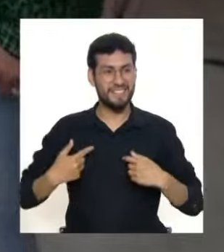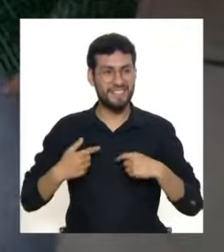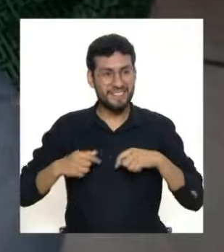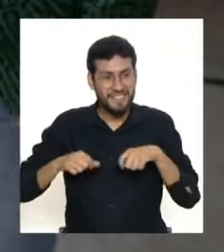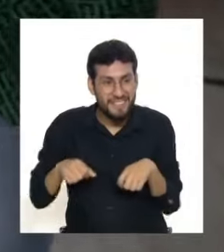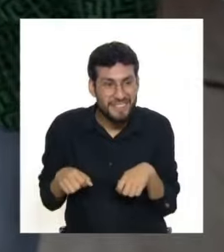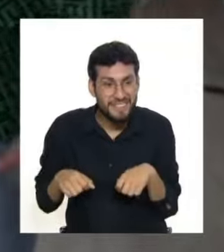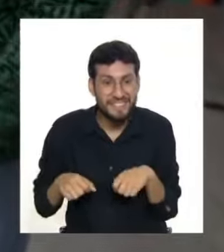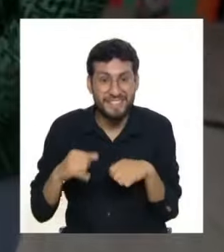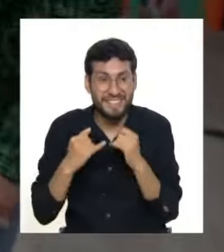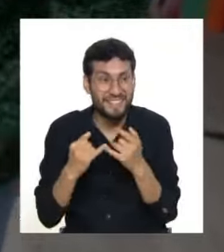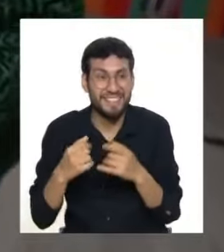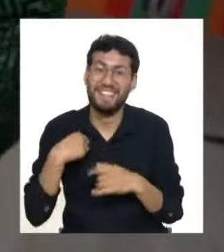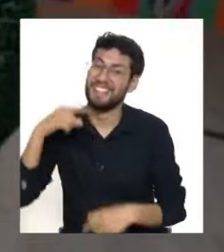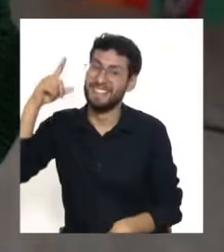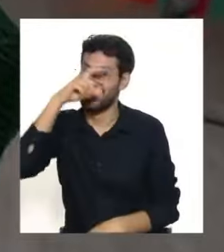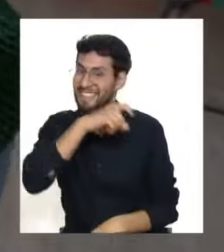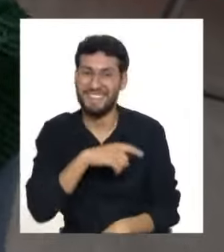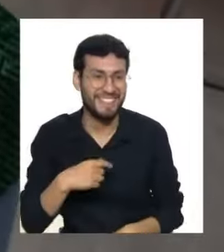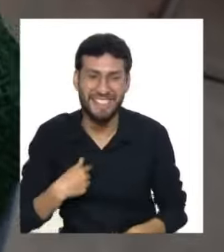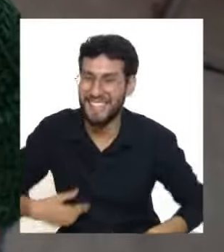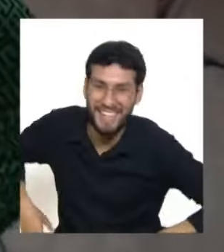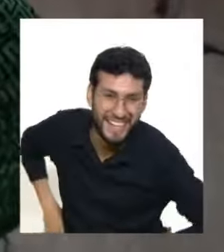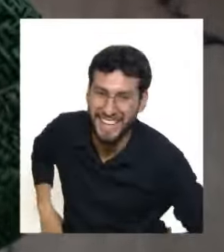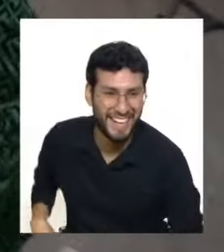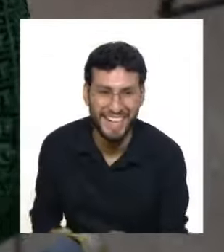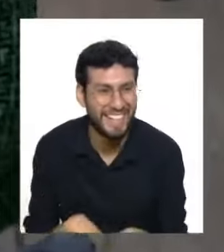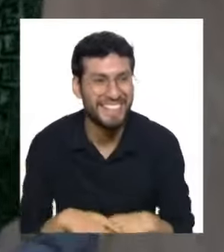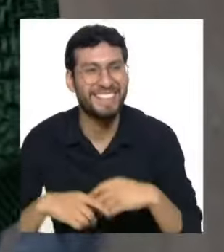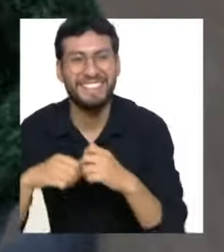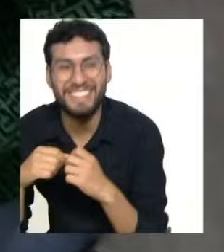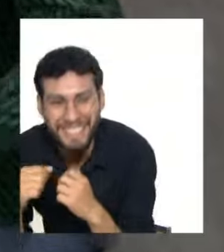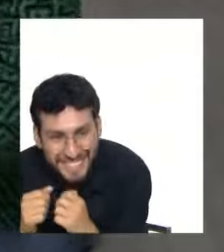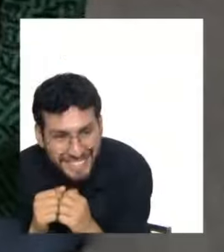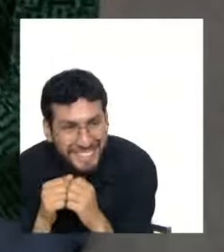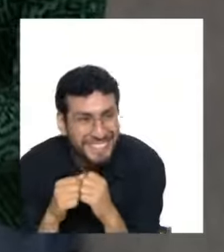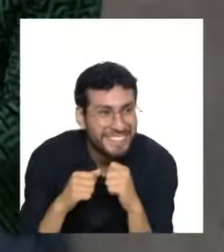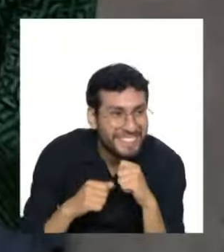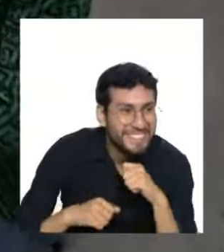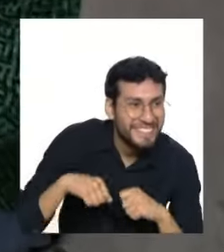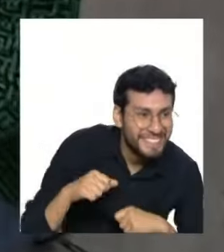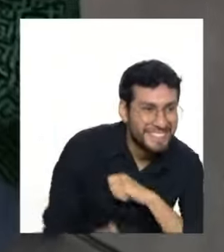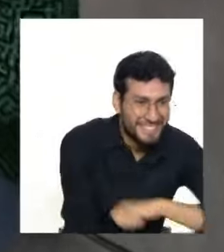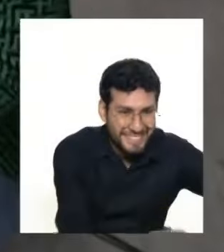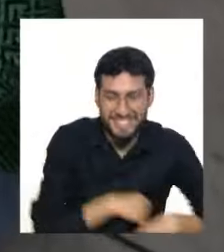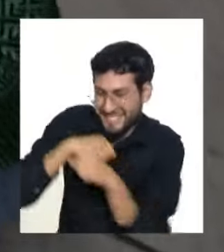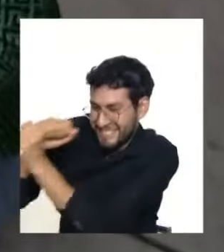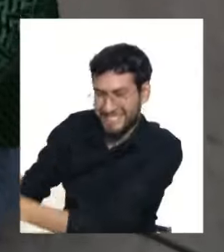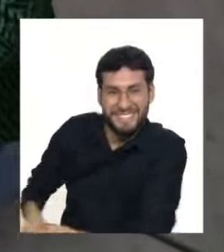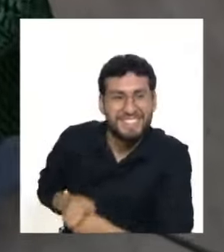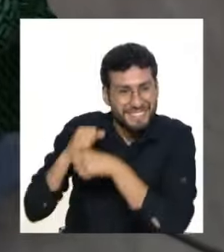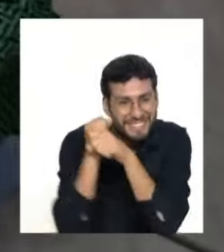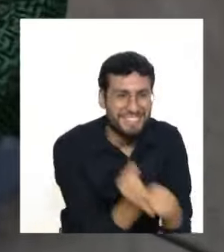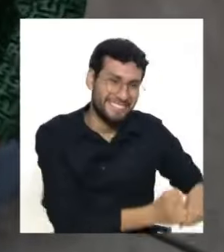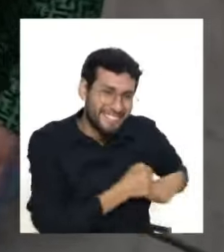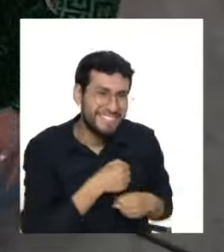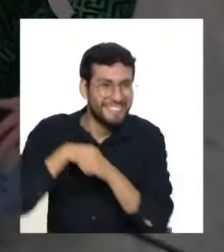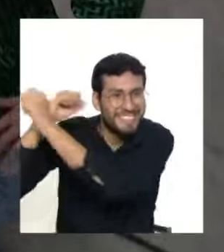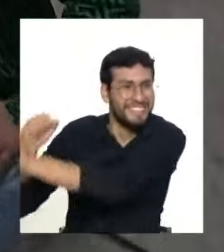un botecito. ¿Sí? Uy, ya me la complicó. Uy, ya. Dios. Claro, frente. Pero si estaba más bonito con el otro ya. Dos. Uno.